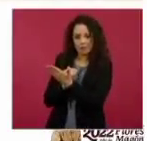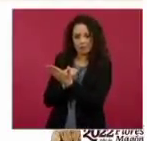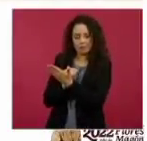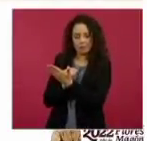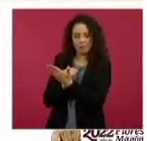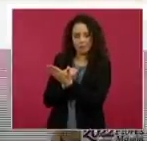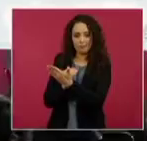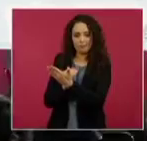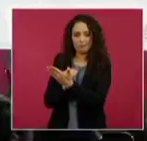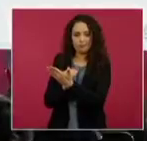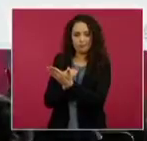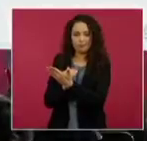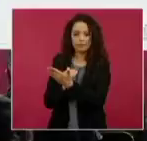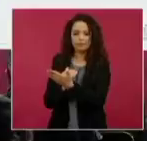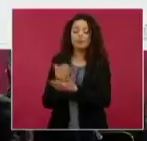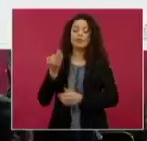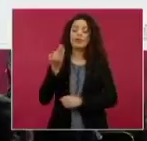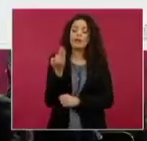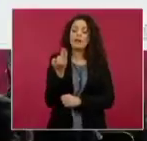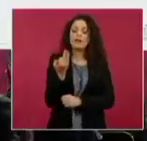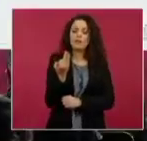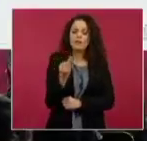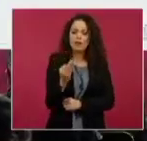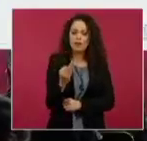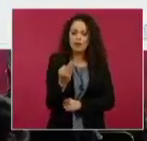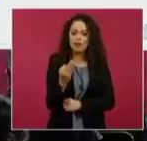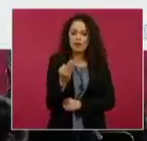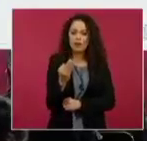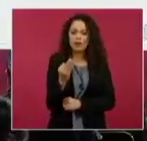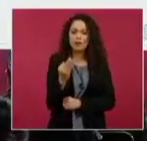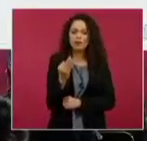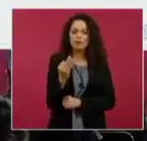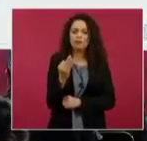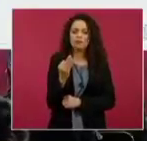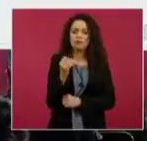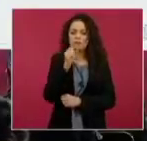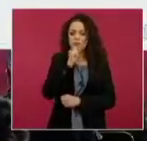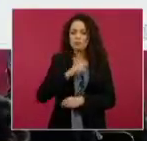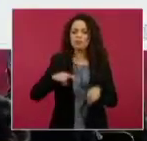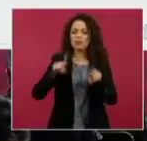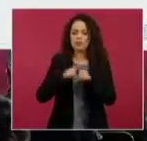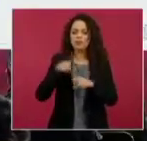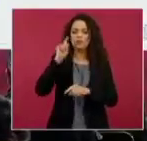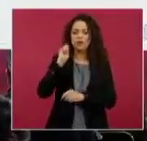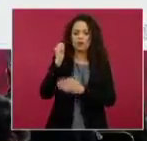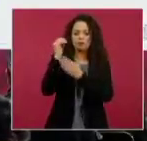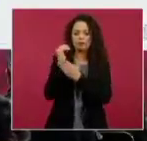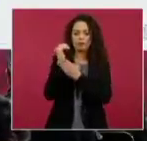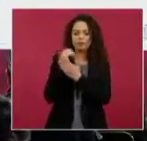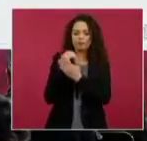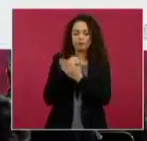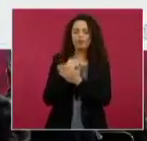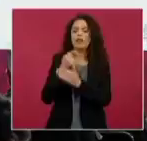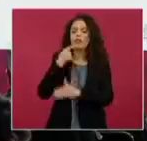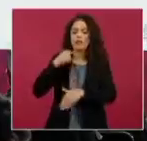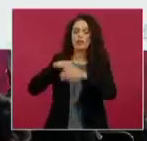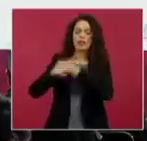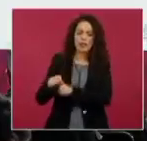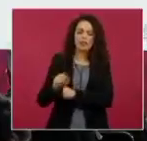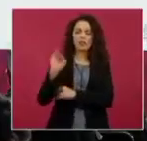2015. Aquí en febrero tuvimos reducciones en la mayoría de los delitos federales.